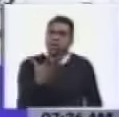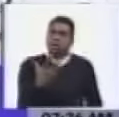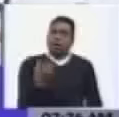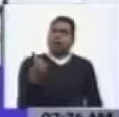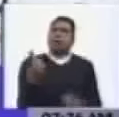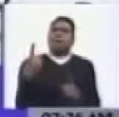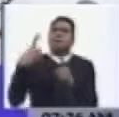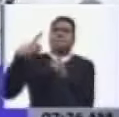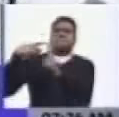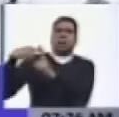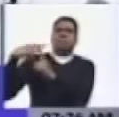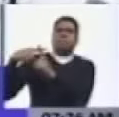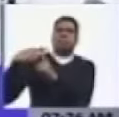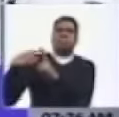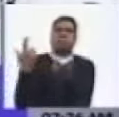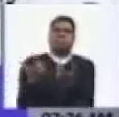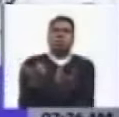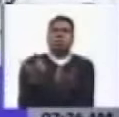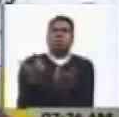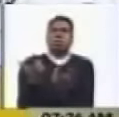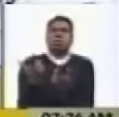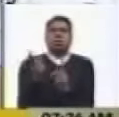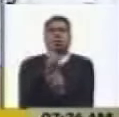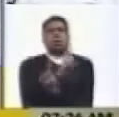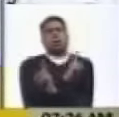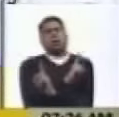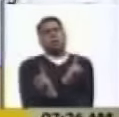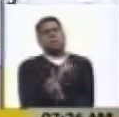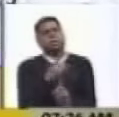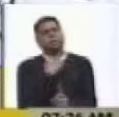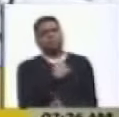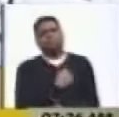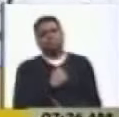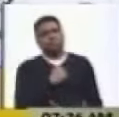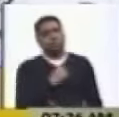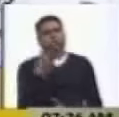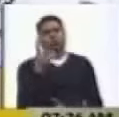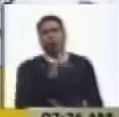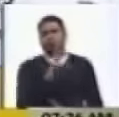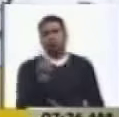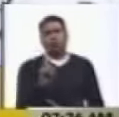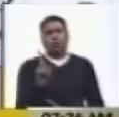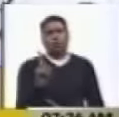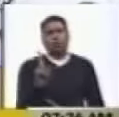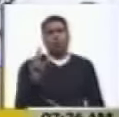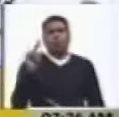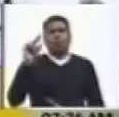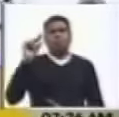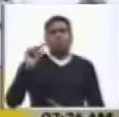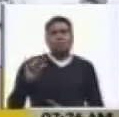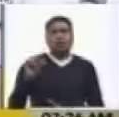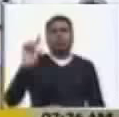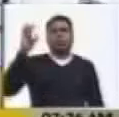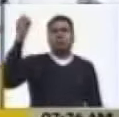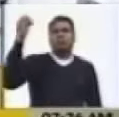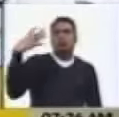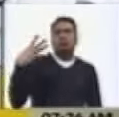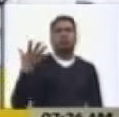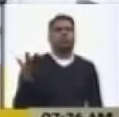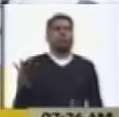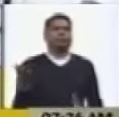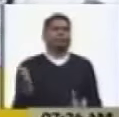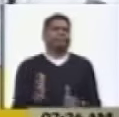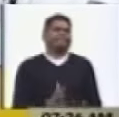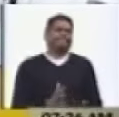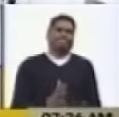la temperatura. Entonces, eso hace que el consumo en materia de aire acondicionado sea más alto. Sea más alto,